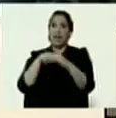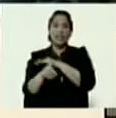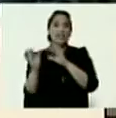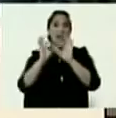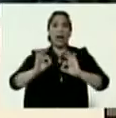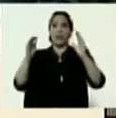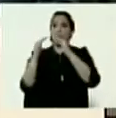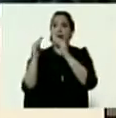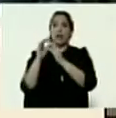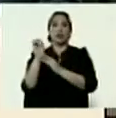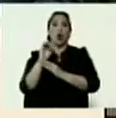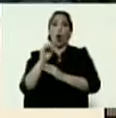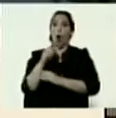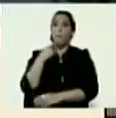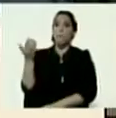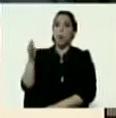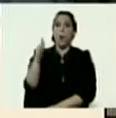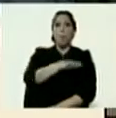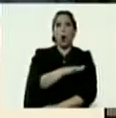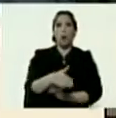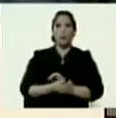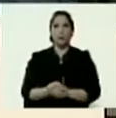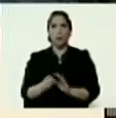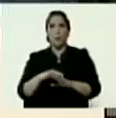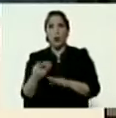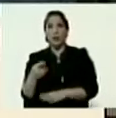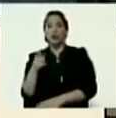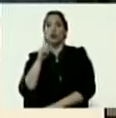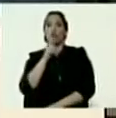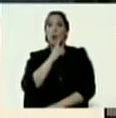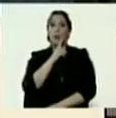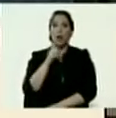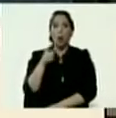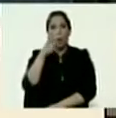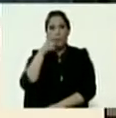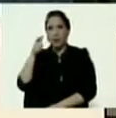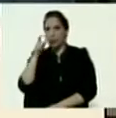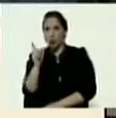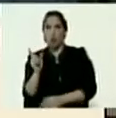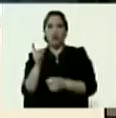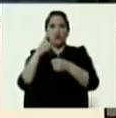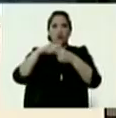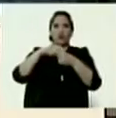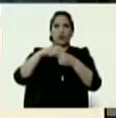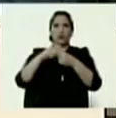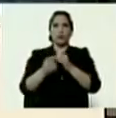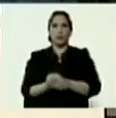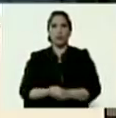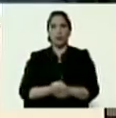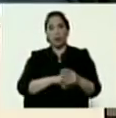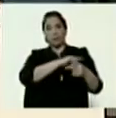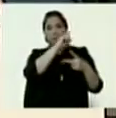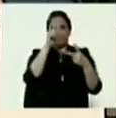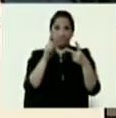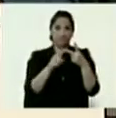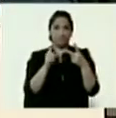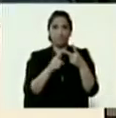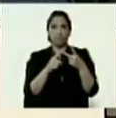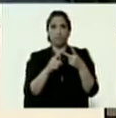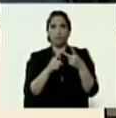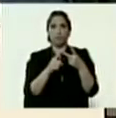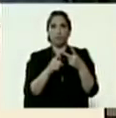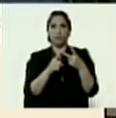o serían ajusticiados. Por eso se denominó esta operación, Operación Candado. En segundo lugar,